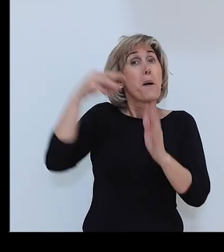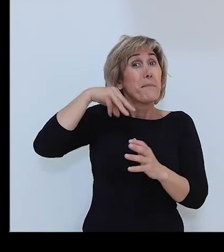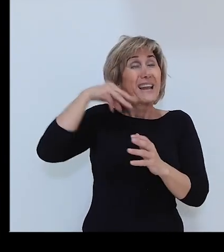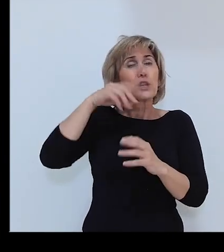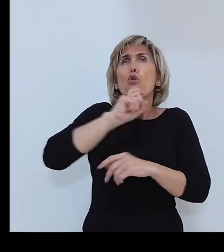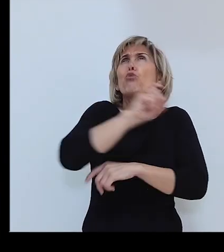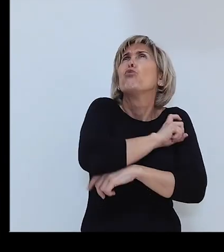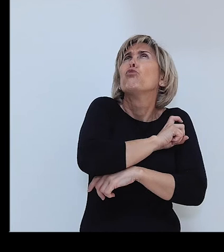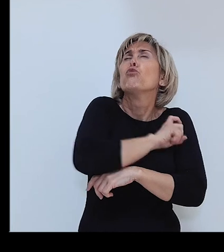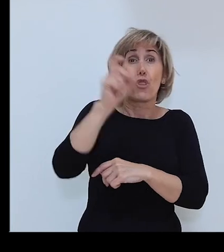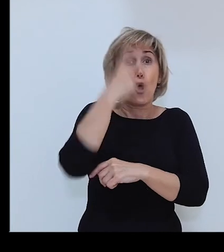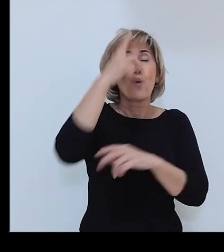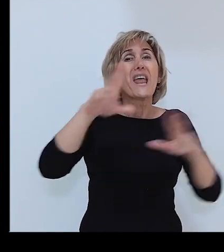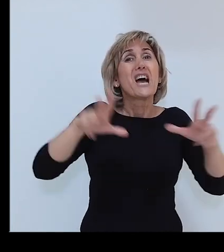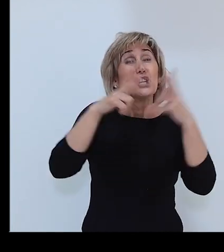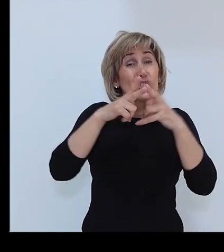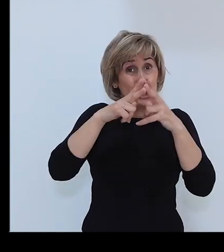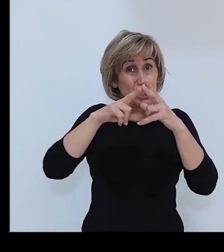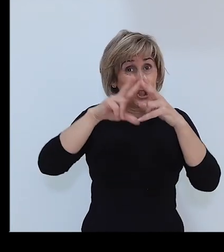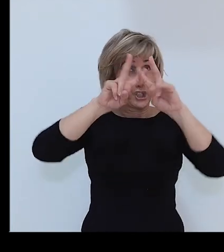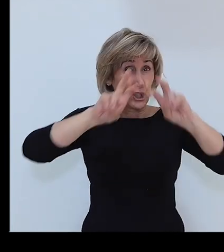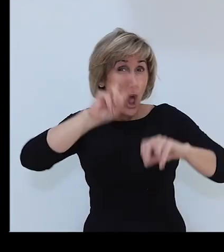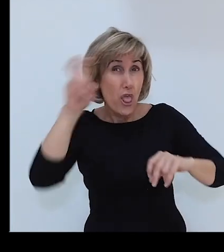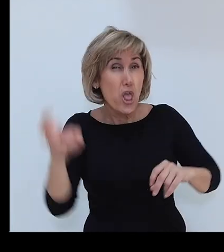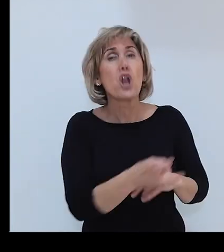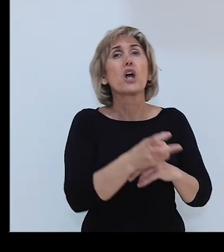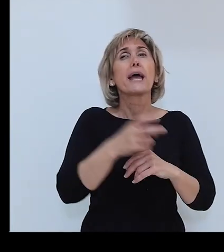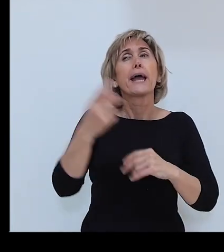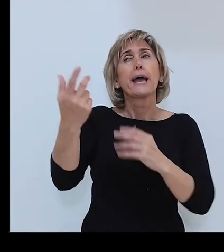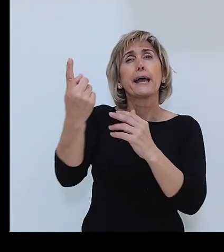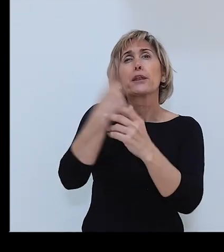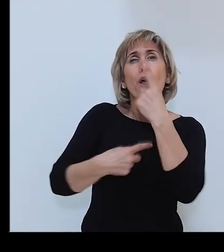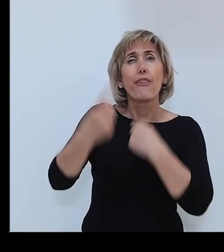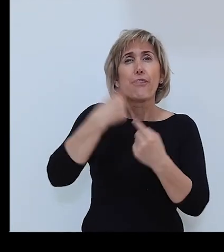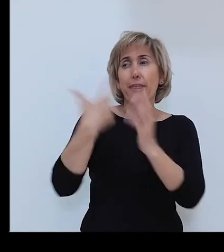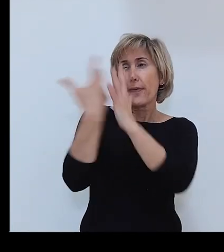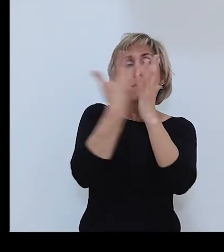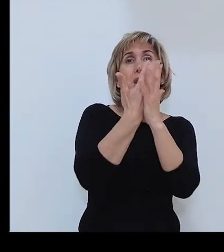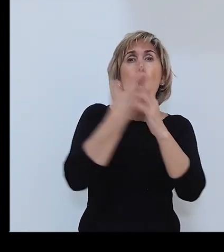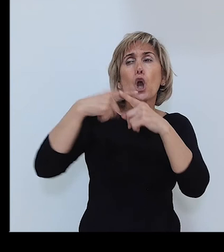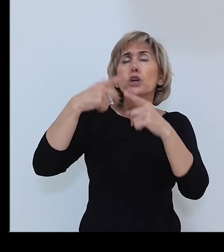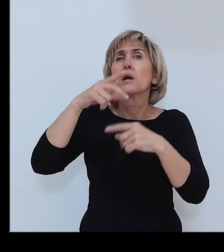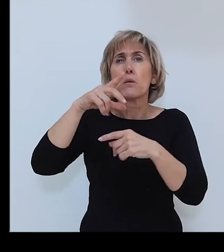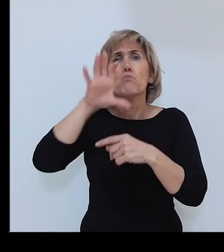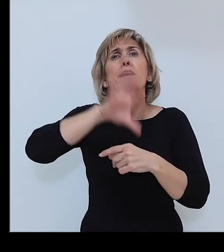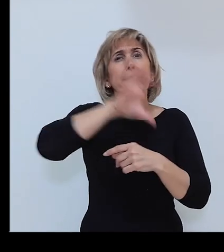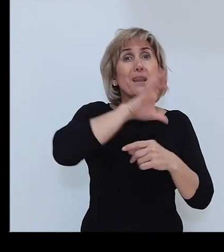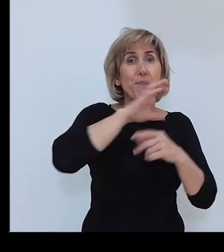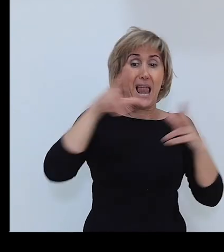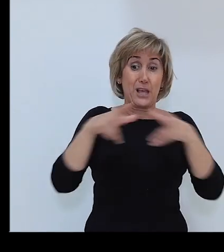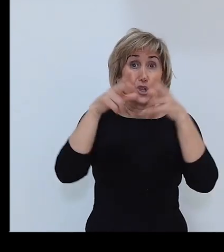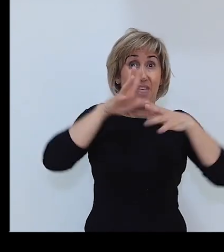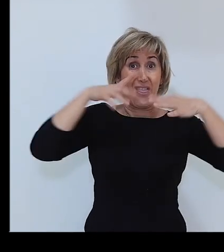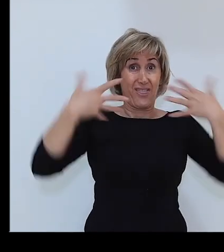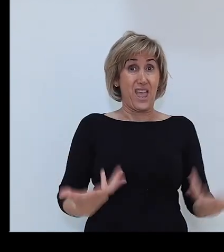que casi la conclusión es la premisa, o sea, Martino fundó una sociología que es una